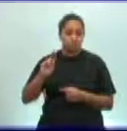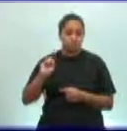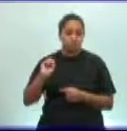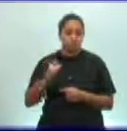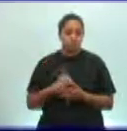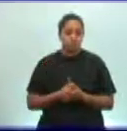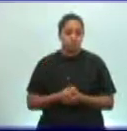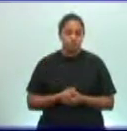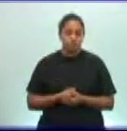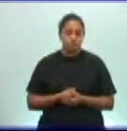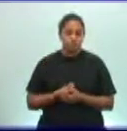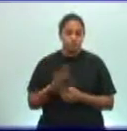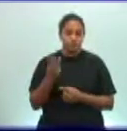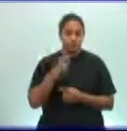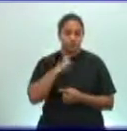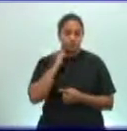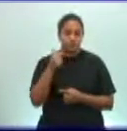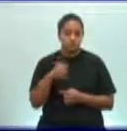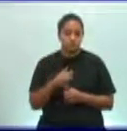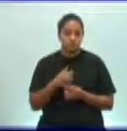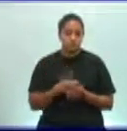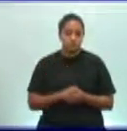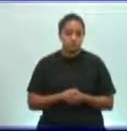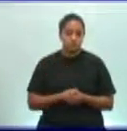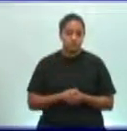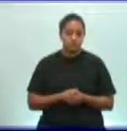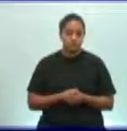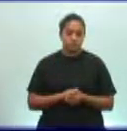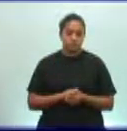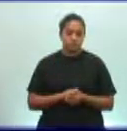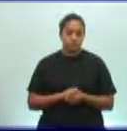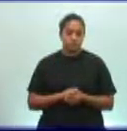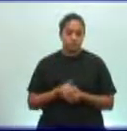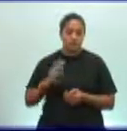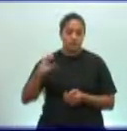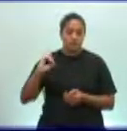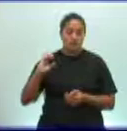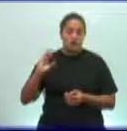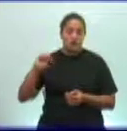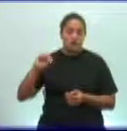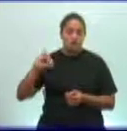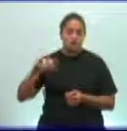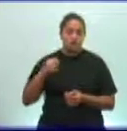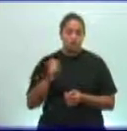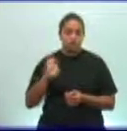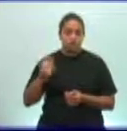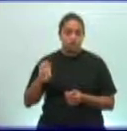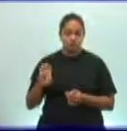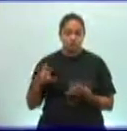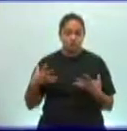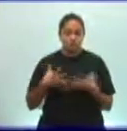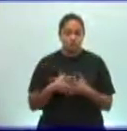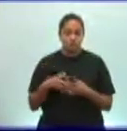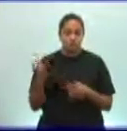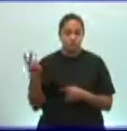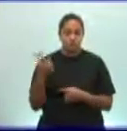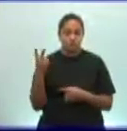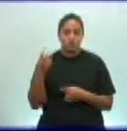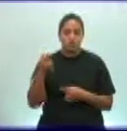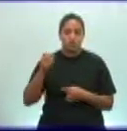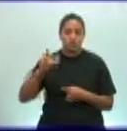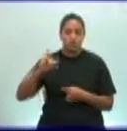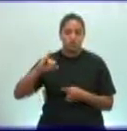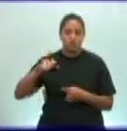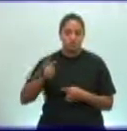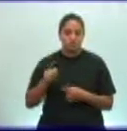el tercer ejemplo, la conjunción e relaciona dos adjetivos, divertido y